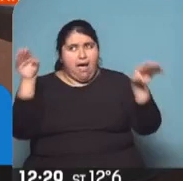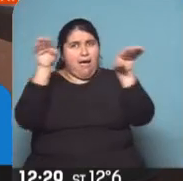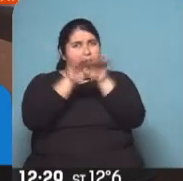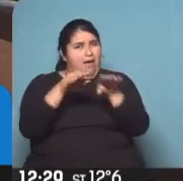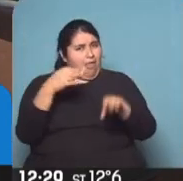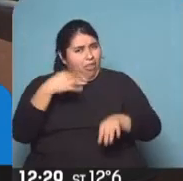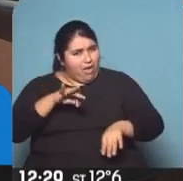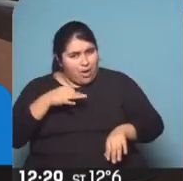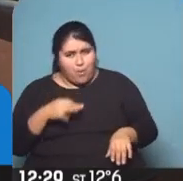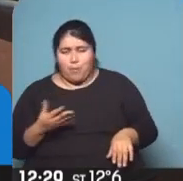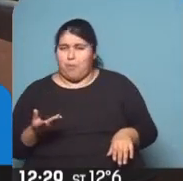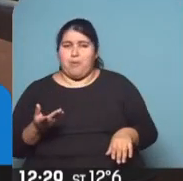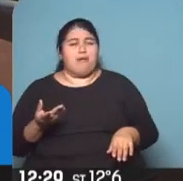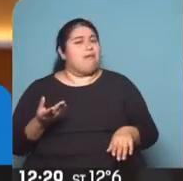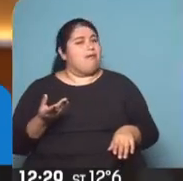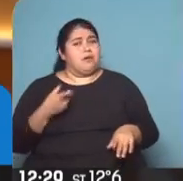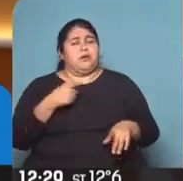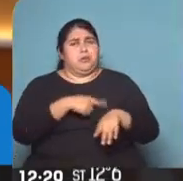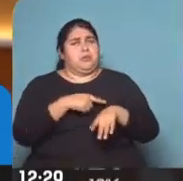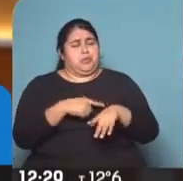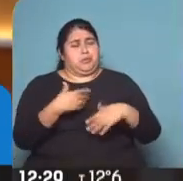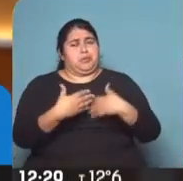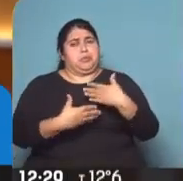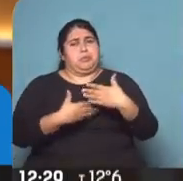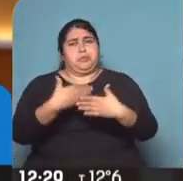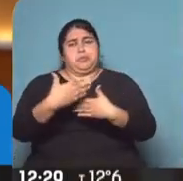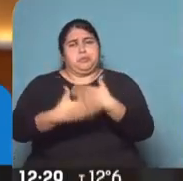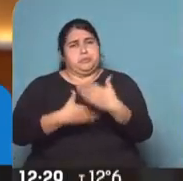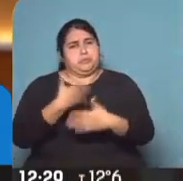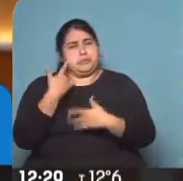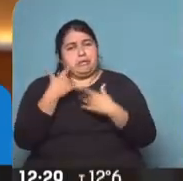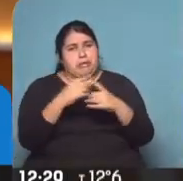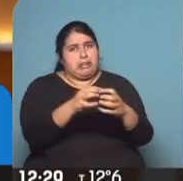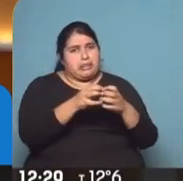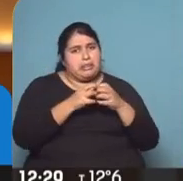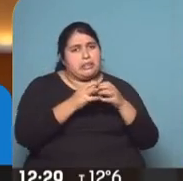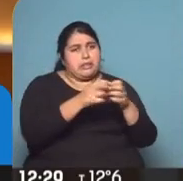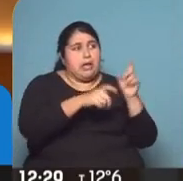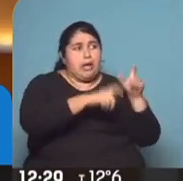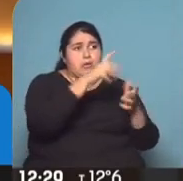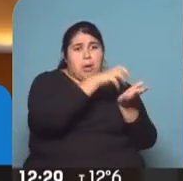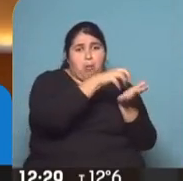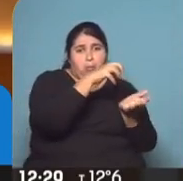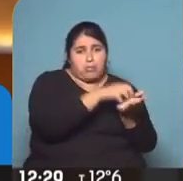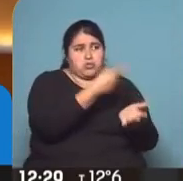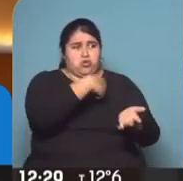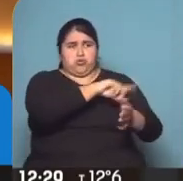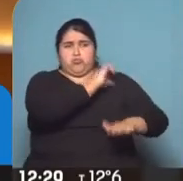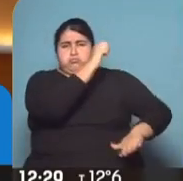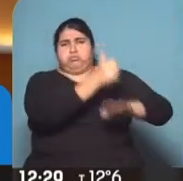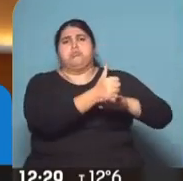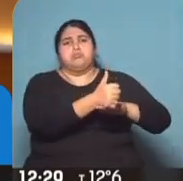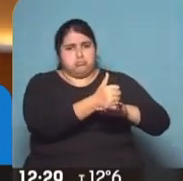donde más se va a llevar un tiempo y que van a ser discusiones donde el empresariado vamos a tener una participación